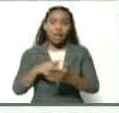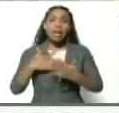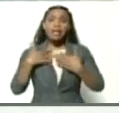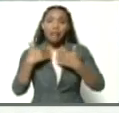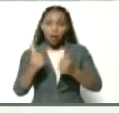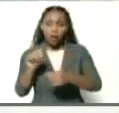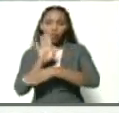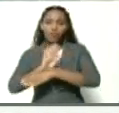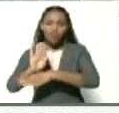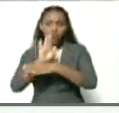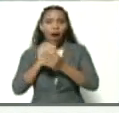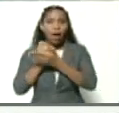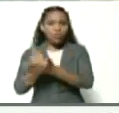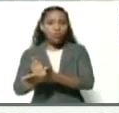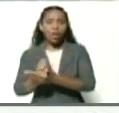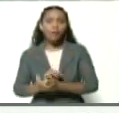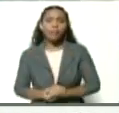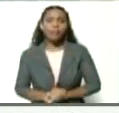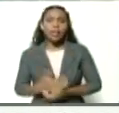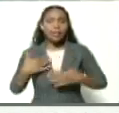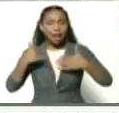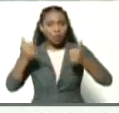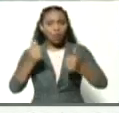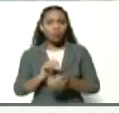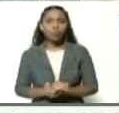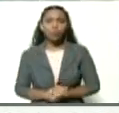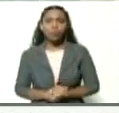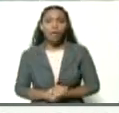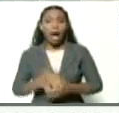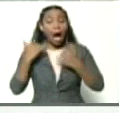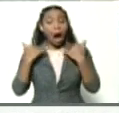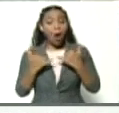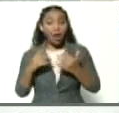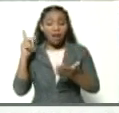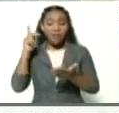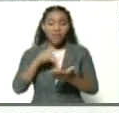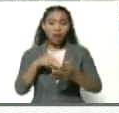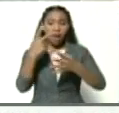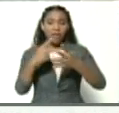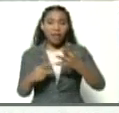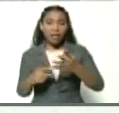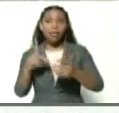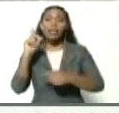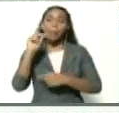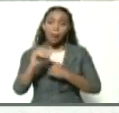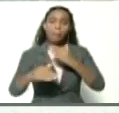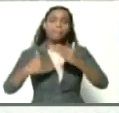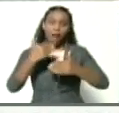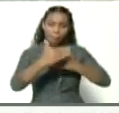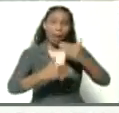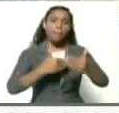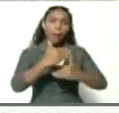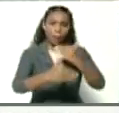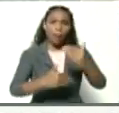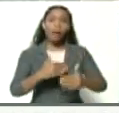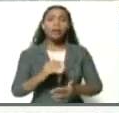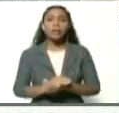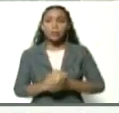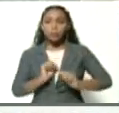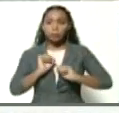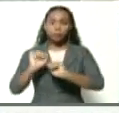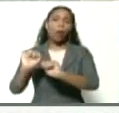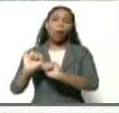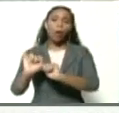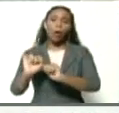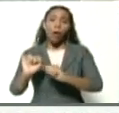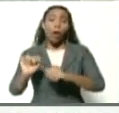salud, protección, sanación. Y ahora que nos llegó la variante, también vamos un paso, dos pasos adelante.